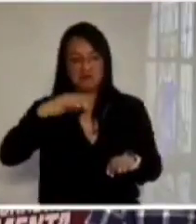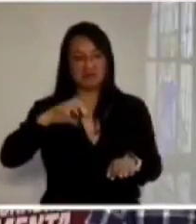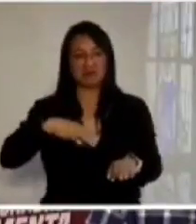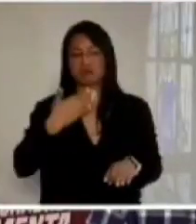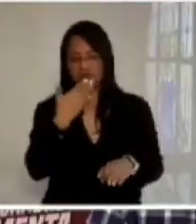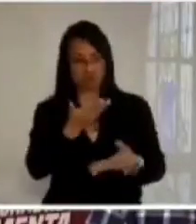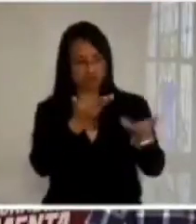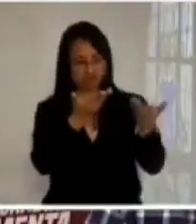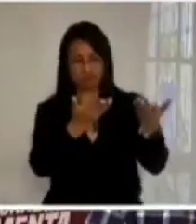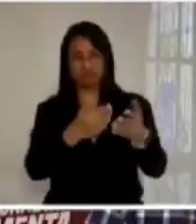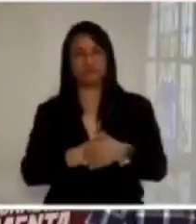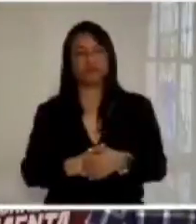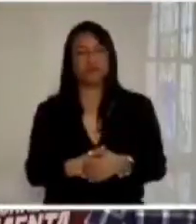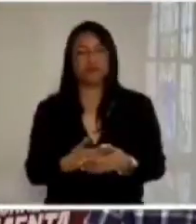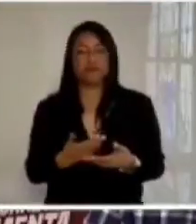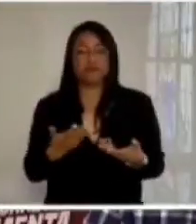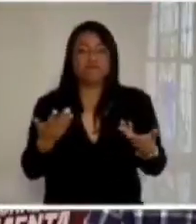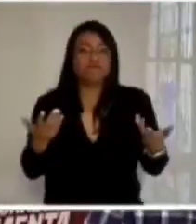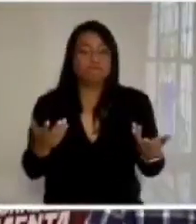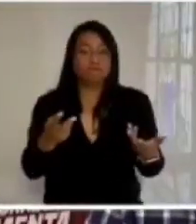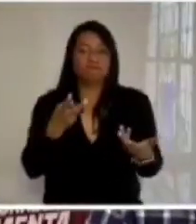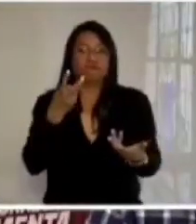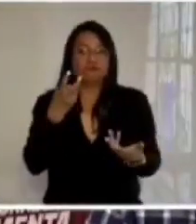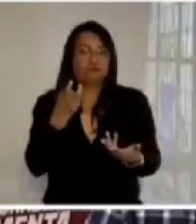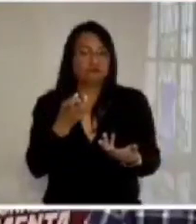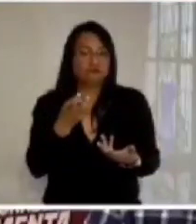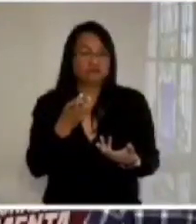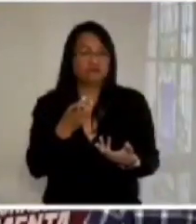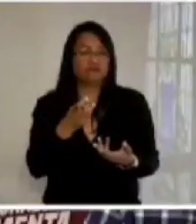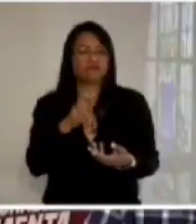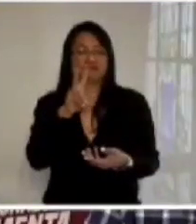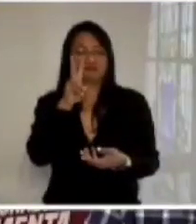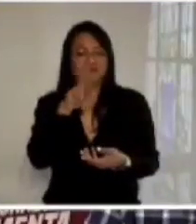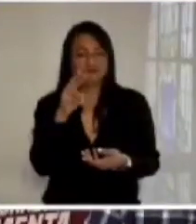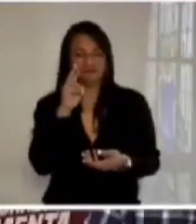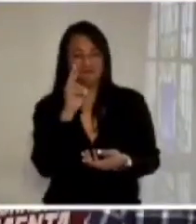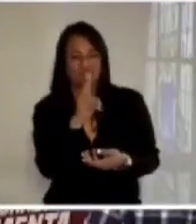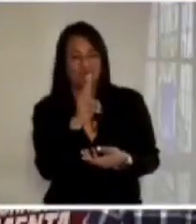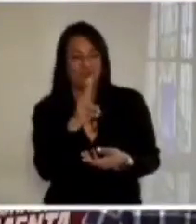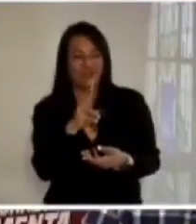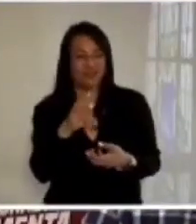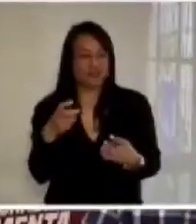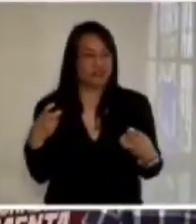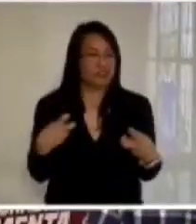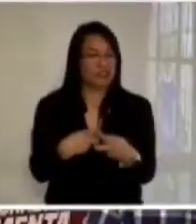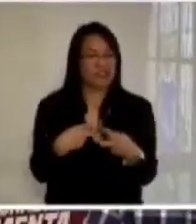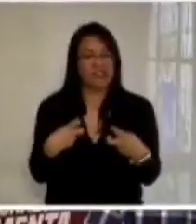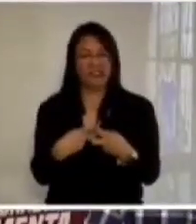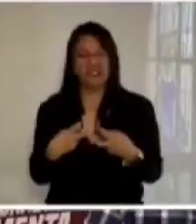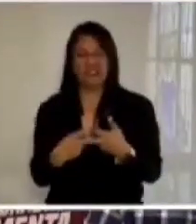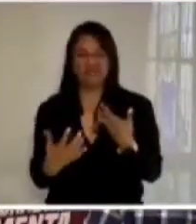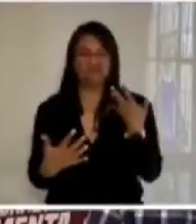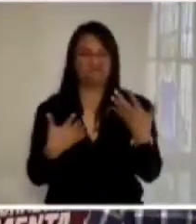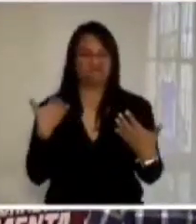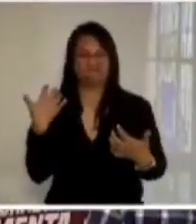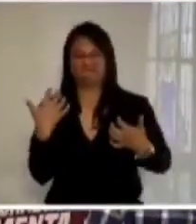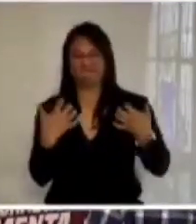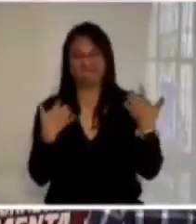pues es muy es evidente la desesperación que tienen ellos. Por eso es que tal vez